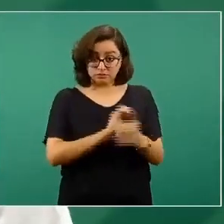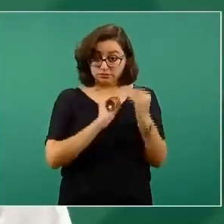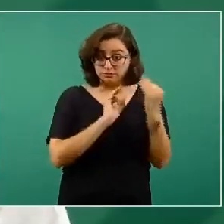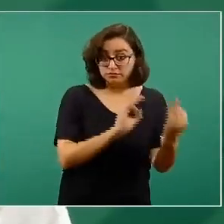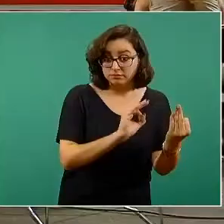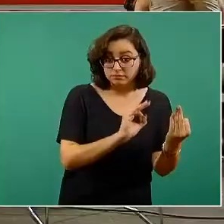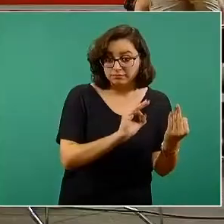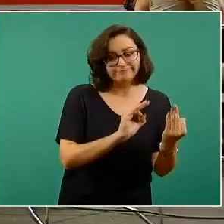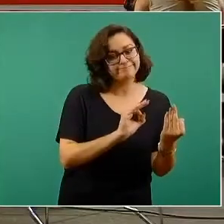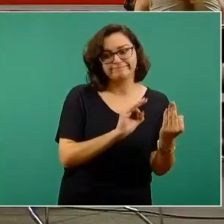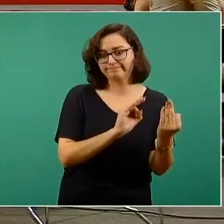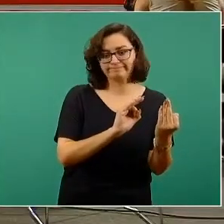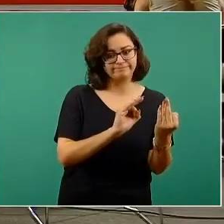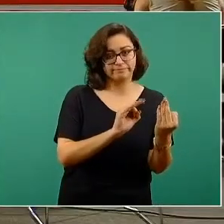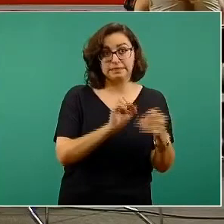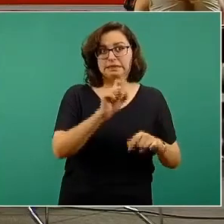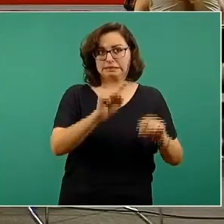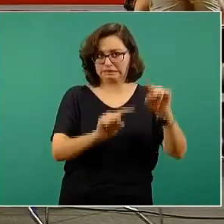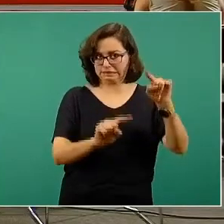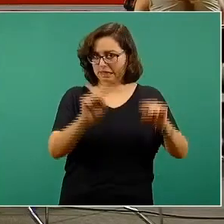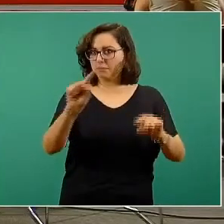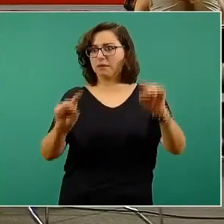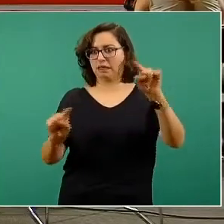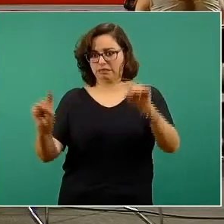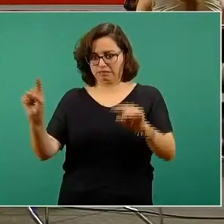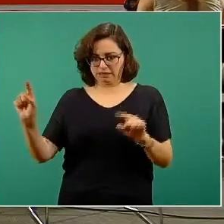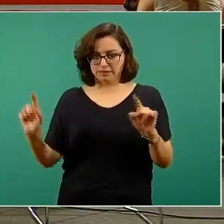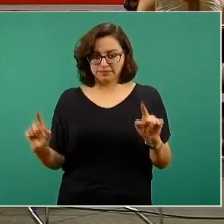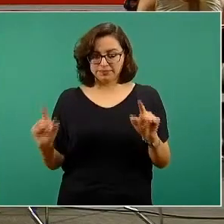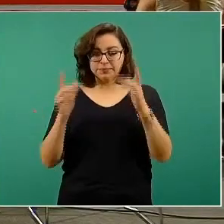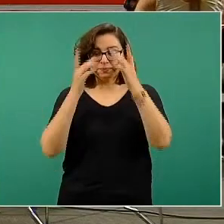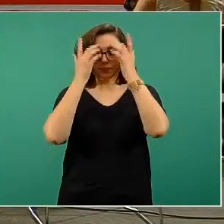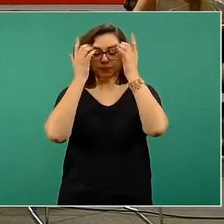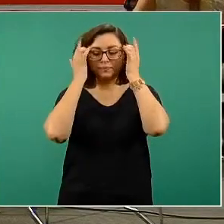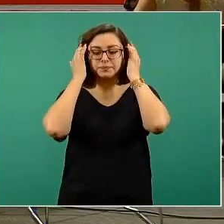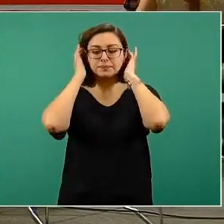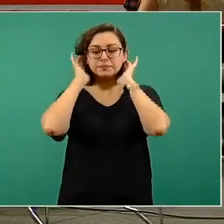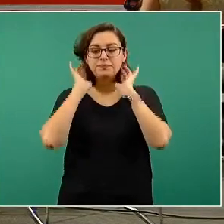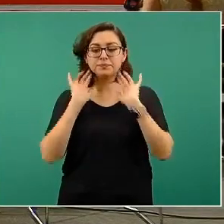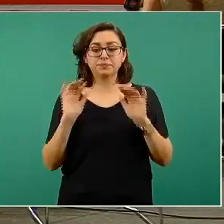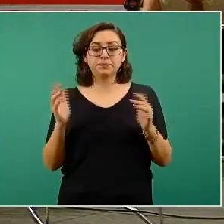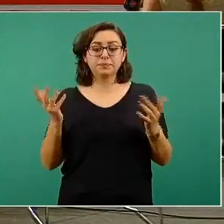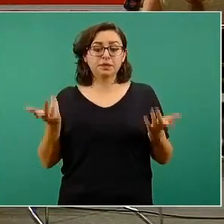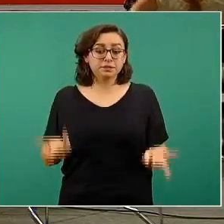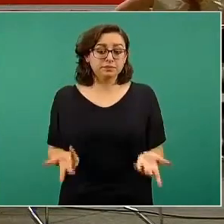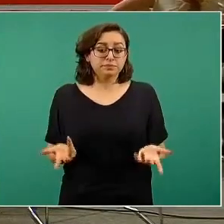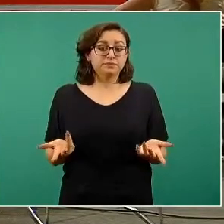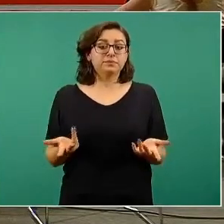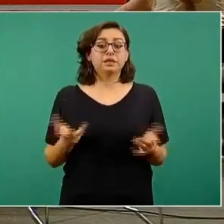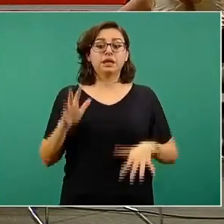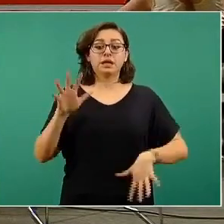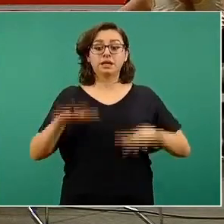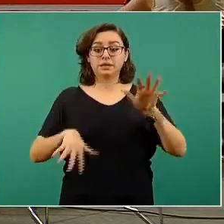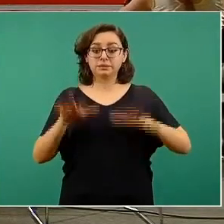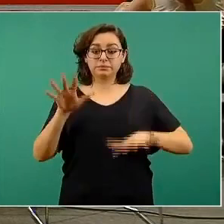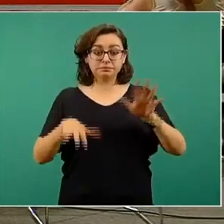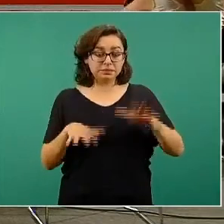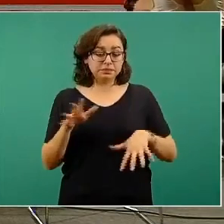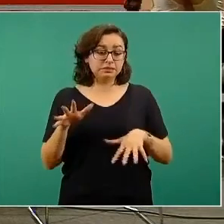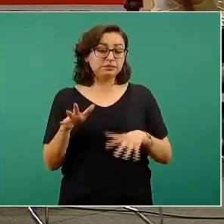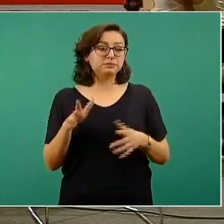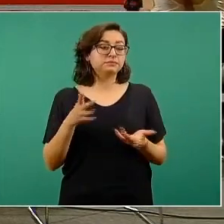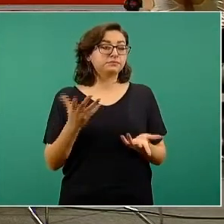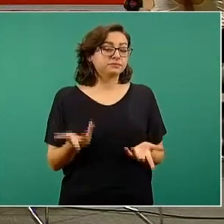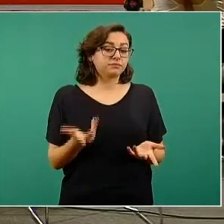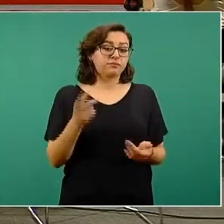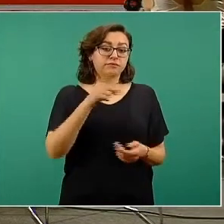que nuestras colegas médicas y médicos generalmente en la sociedad son más identificadas